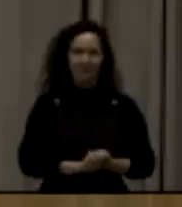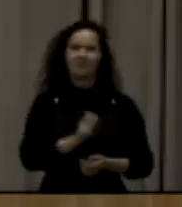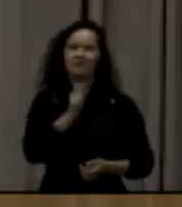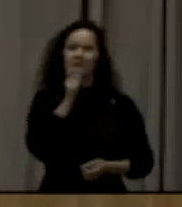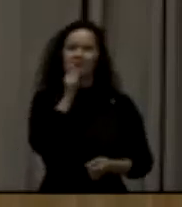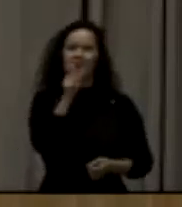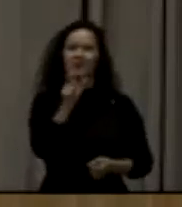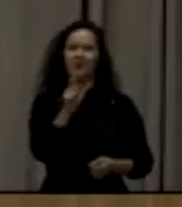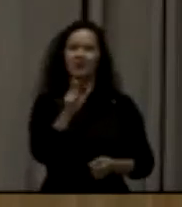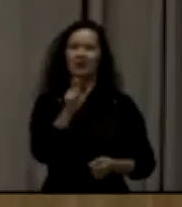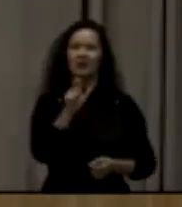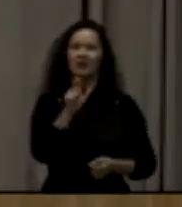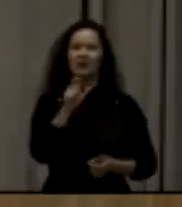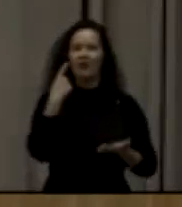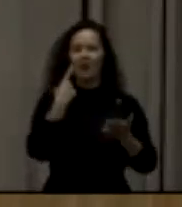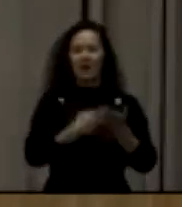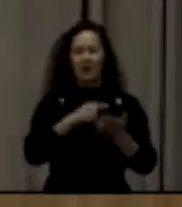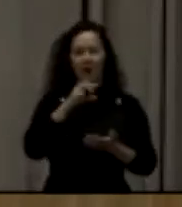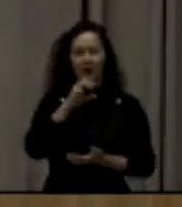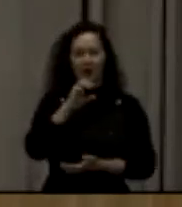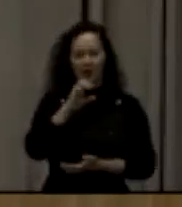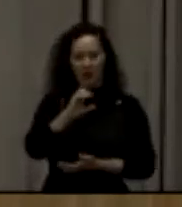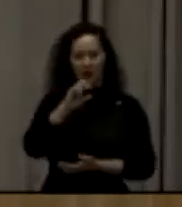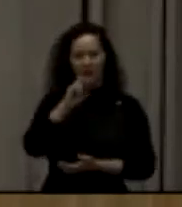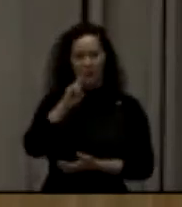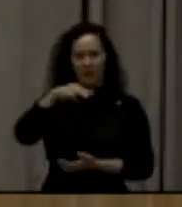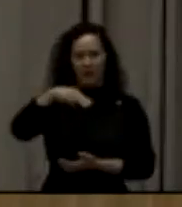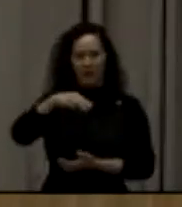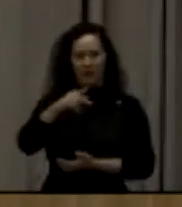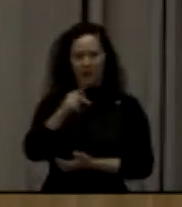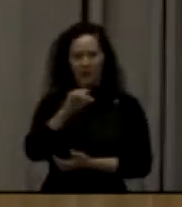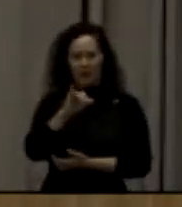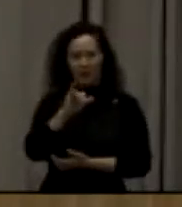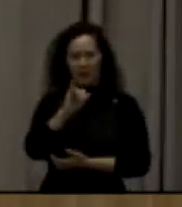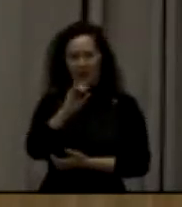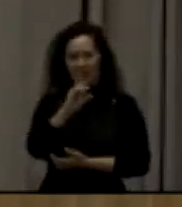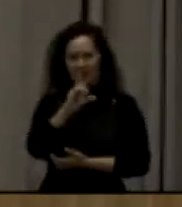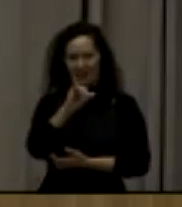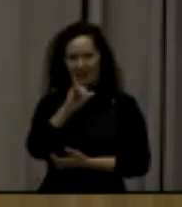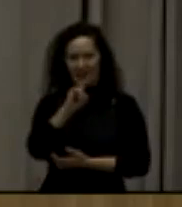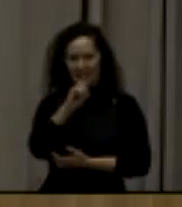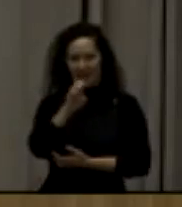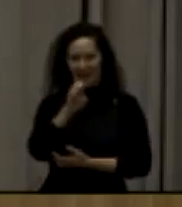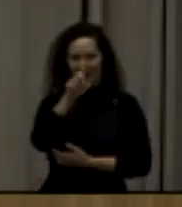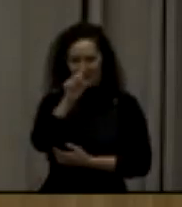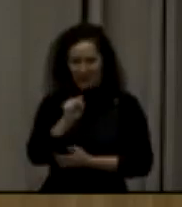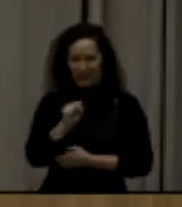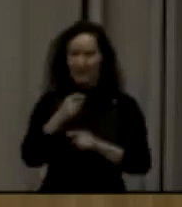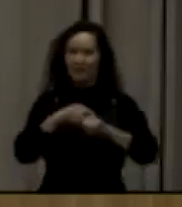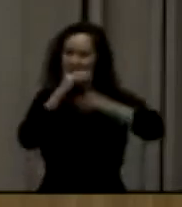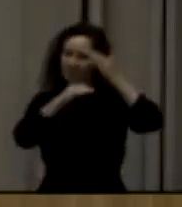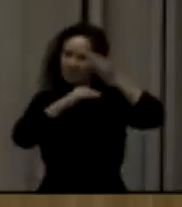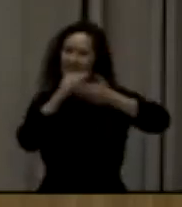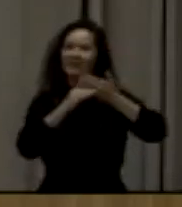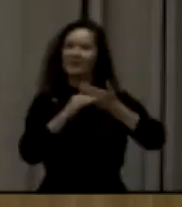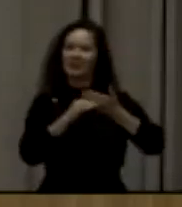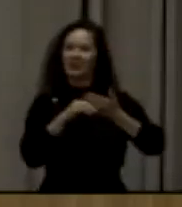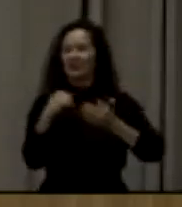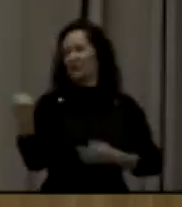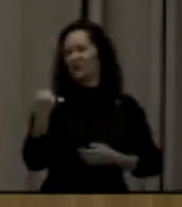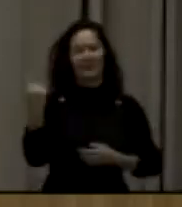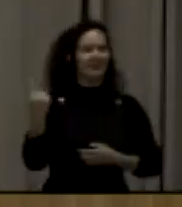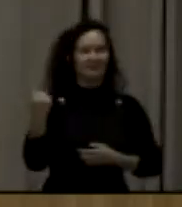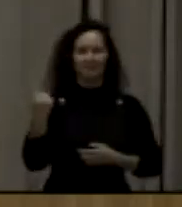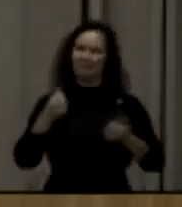complicidad No yo lo llamaba connivencia pero la complicidad porque ellos han avanzado pero no han avanzado solo o sea yo creo que